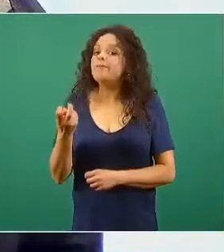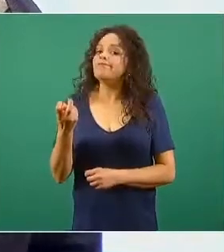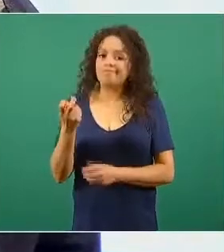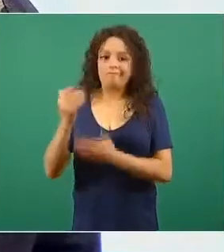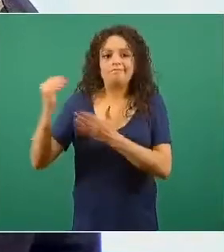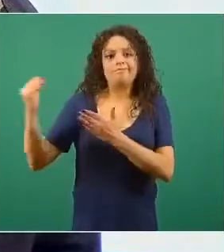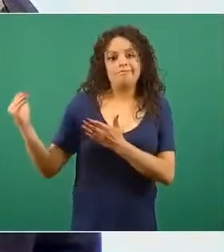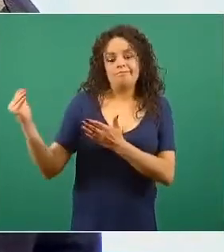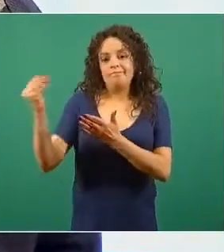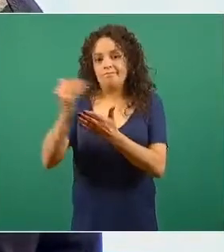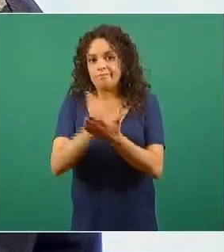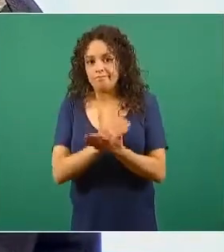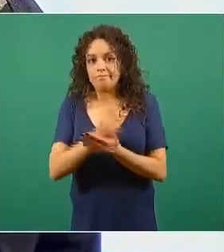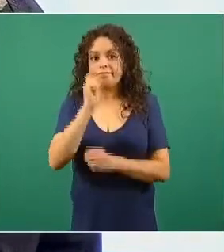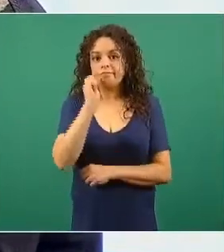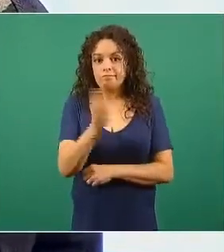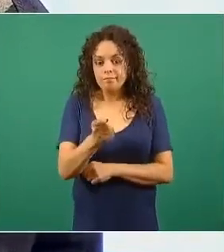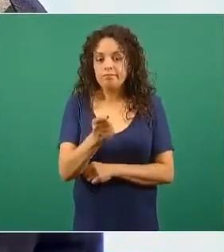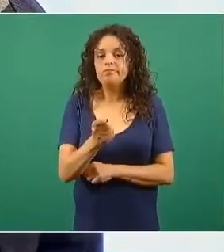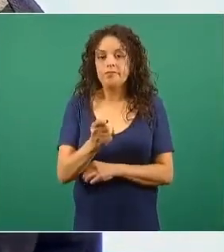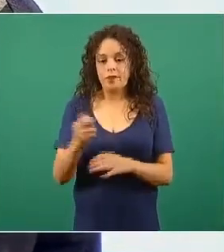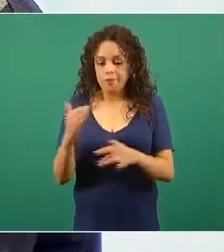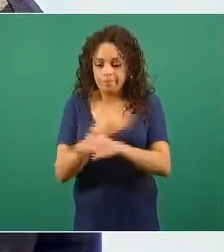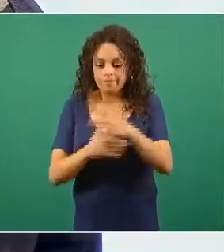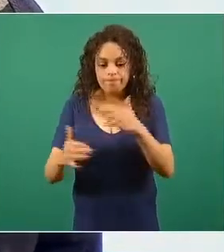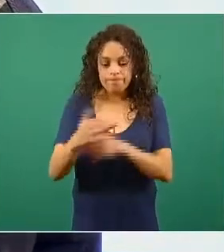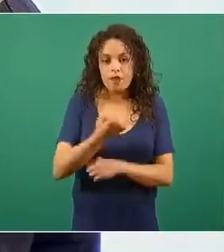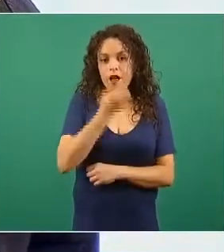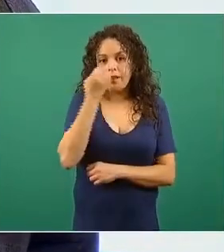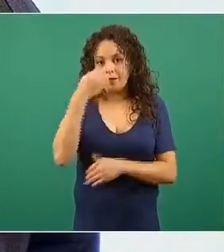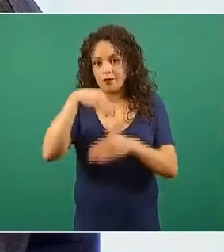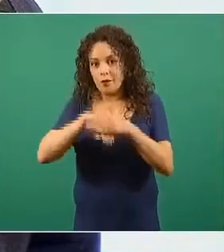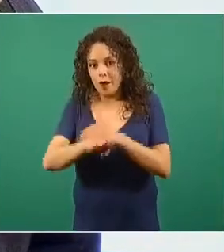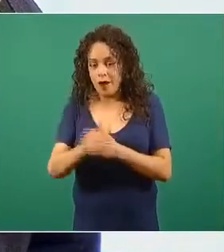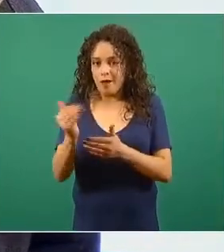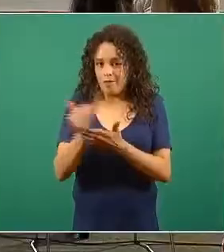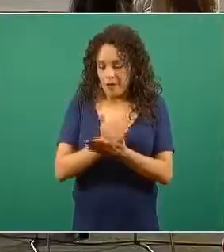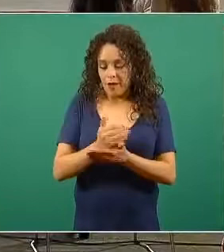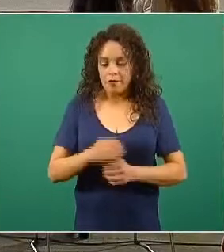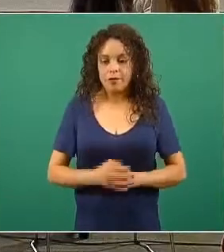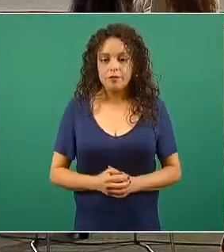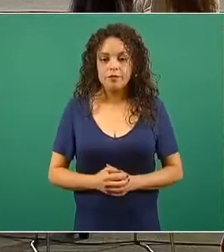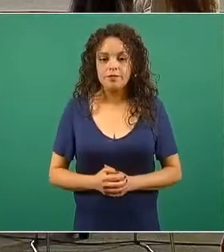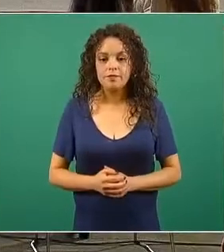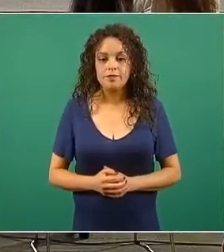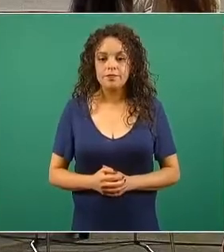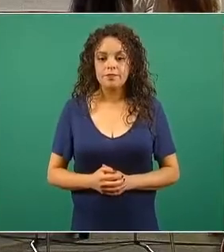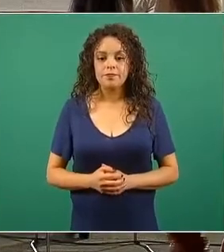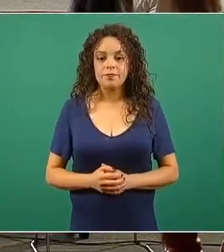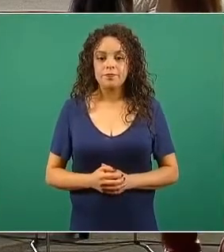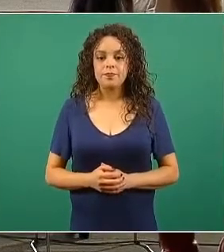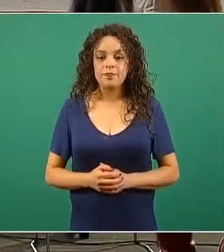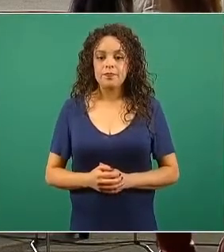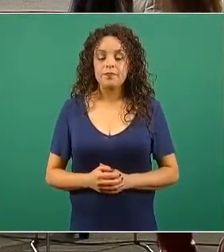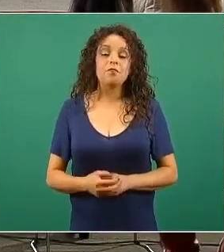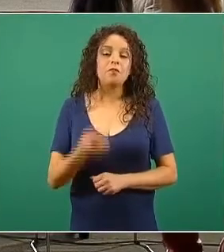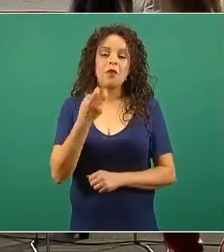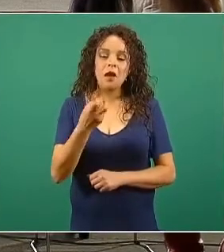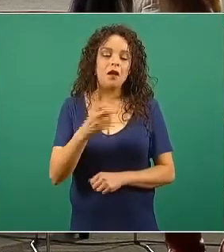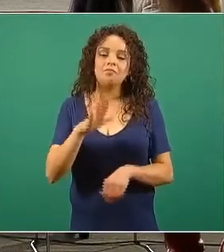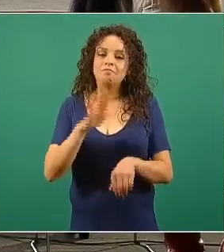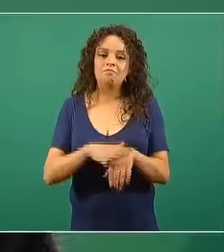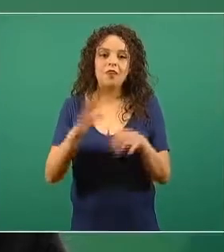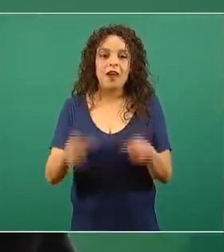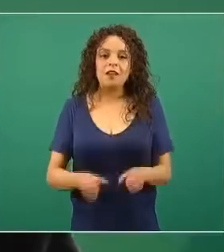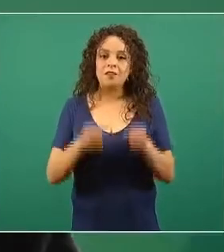la concentración de alumnos, estudiantes al interior del plantel educativo, y por lo tanto tratar de asegurar el